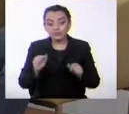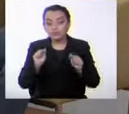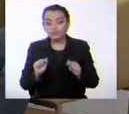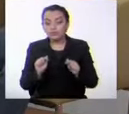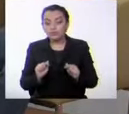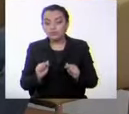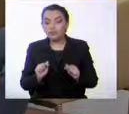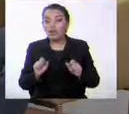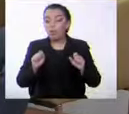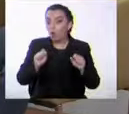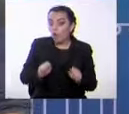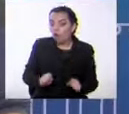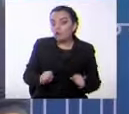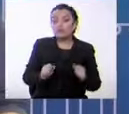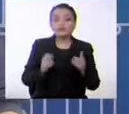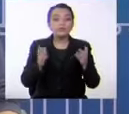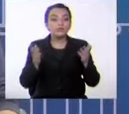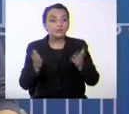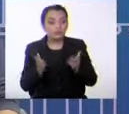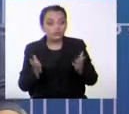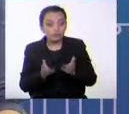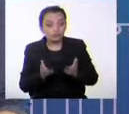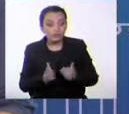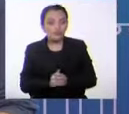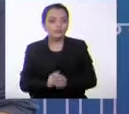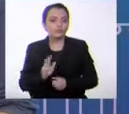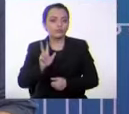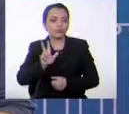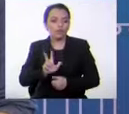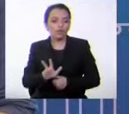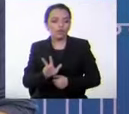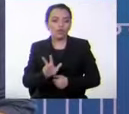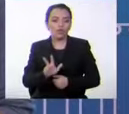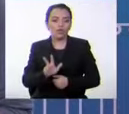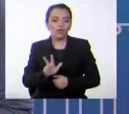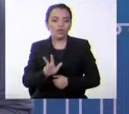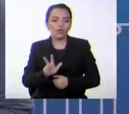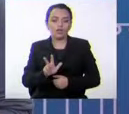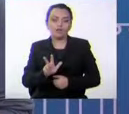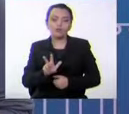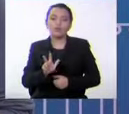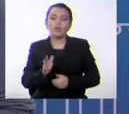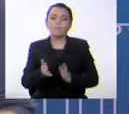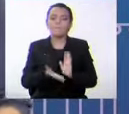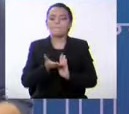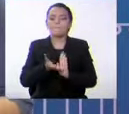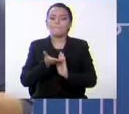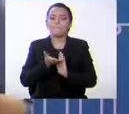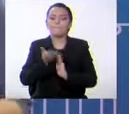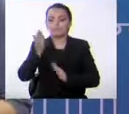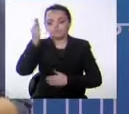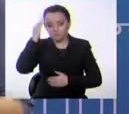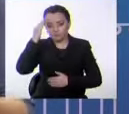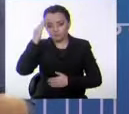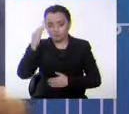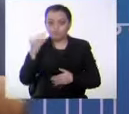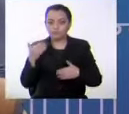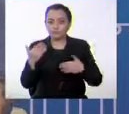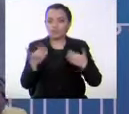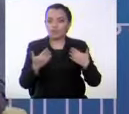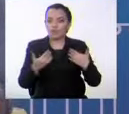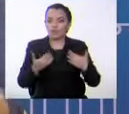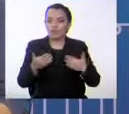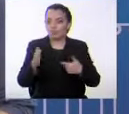más conocidas y obviamente hay una lista más extensa. Pero me habían mencionado, Alba, que usted traía algo más didáctico para que